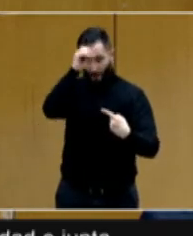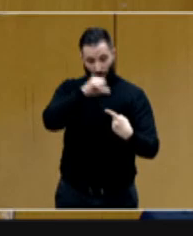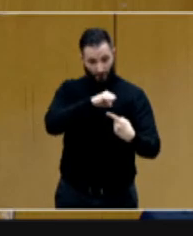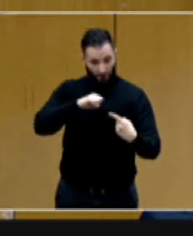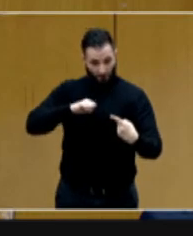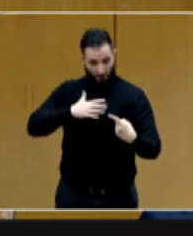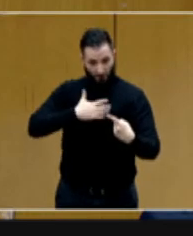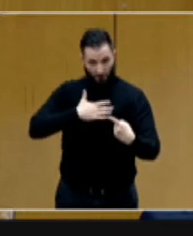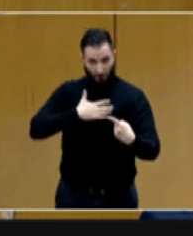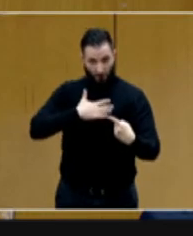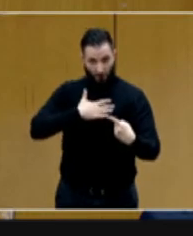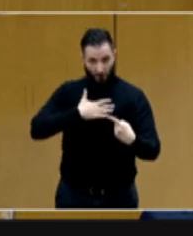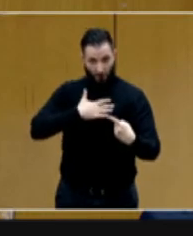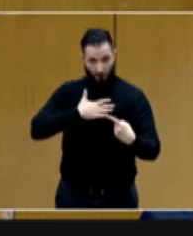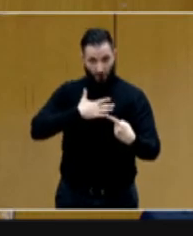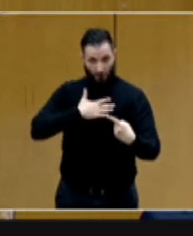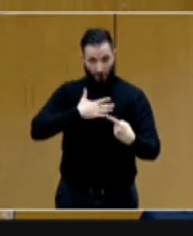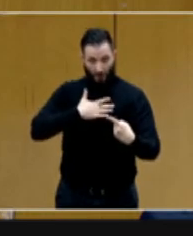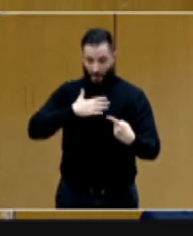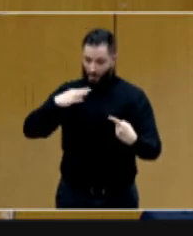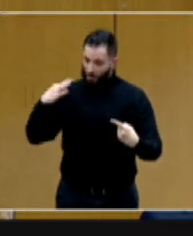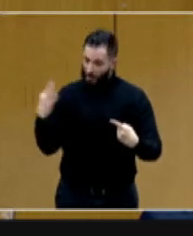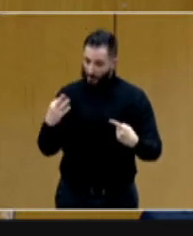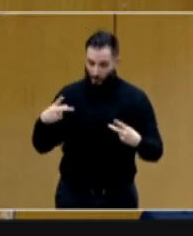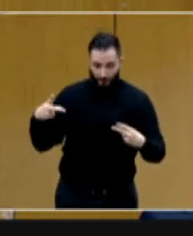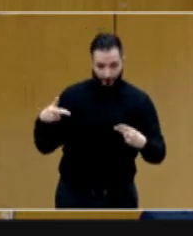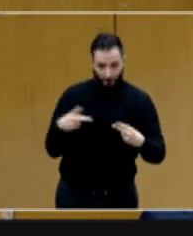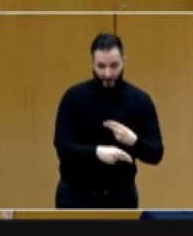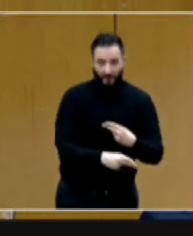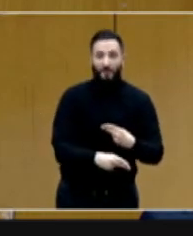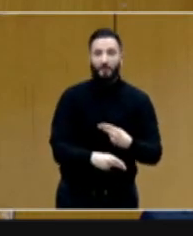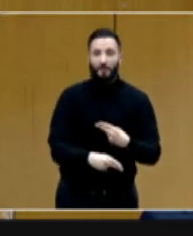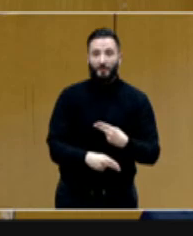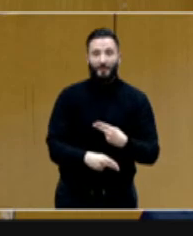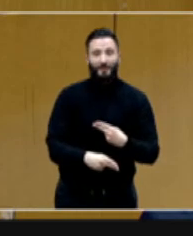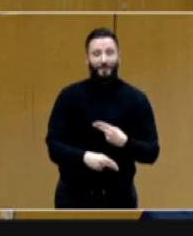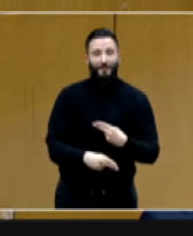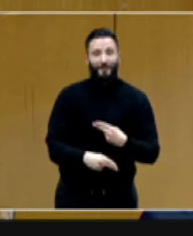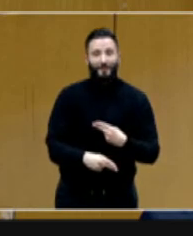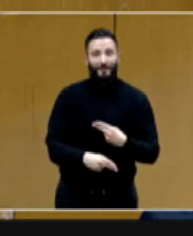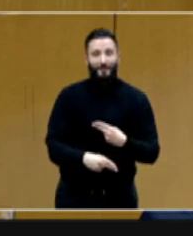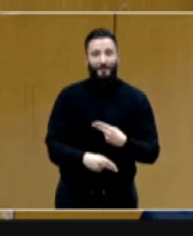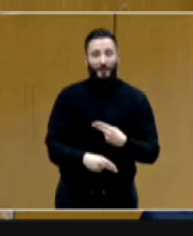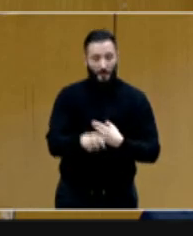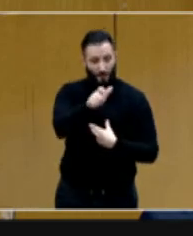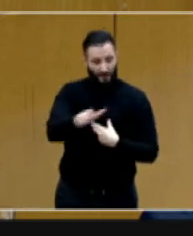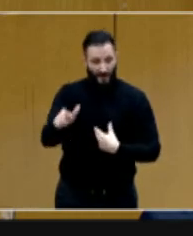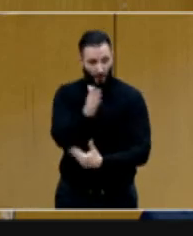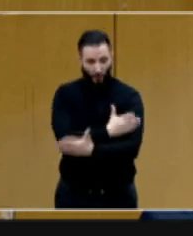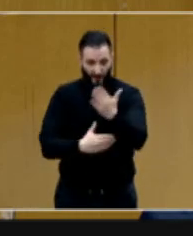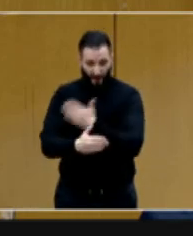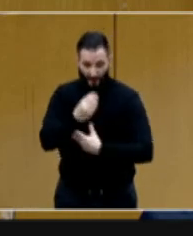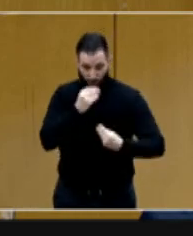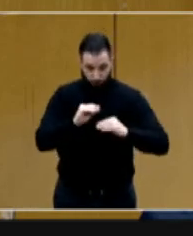trataremos de evitar que se haya sustituido la sustitución la sustitución de una persona con discapacidad a mí me planteaba el otro día